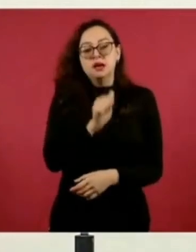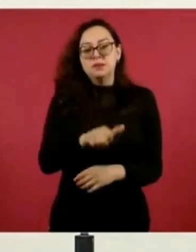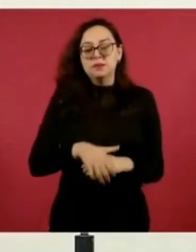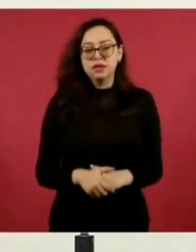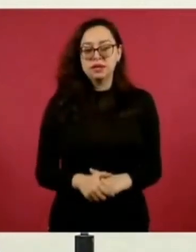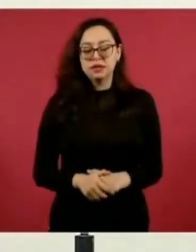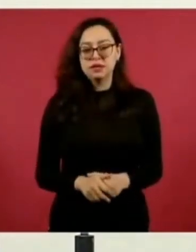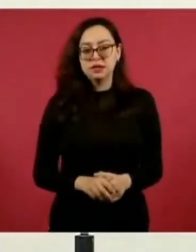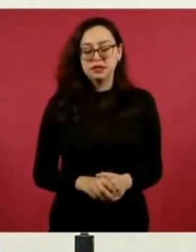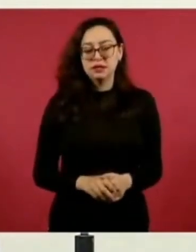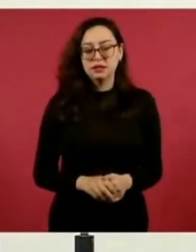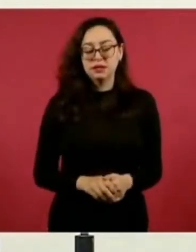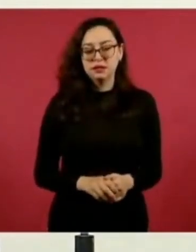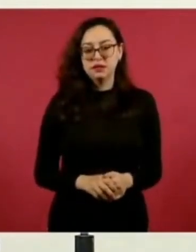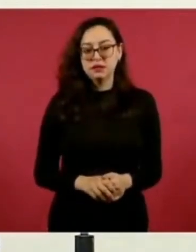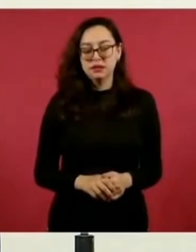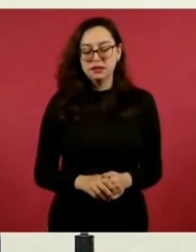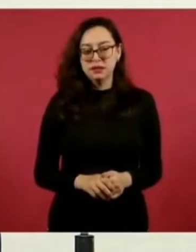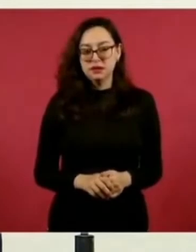porque